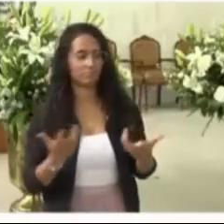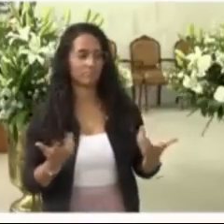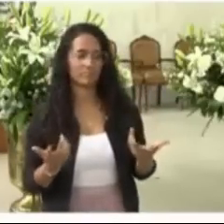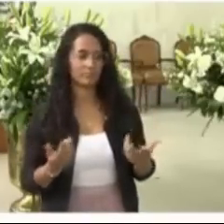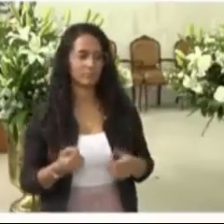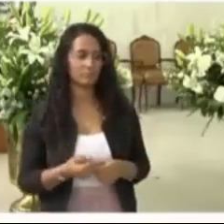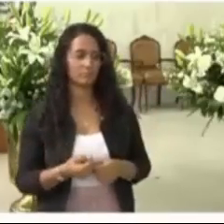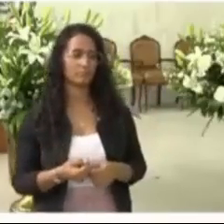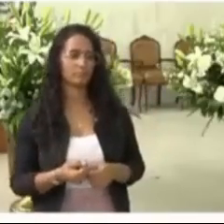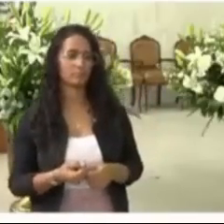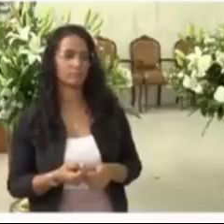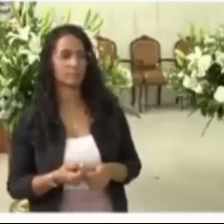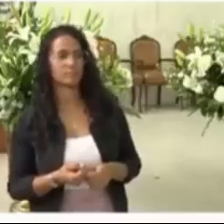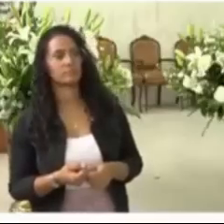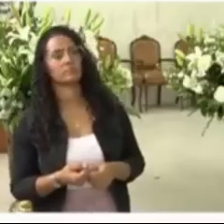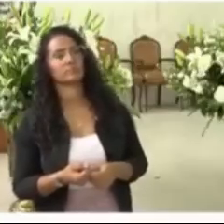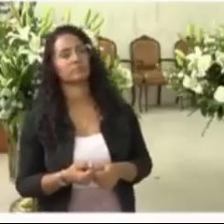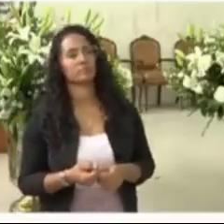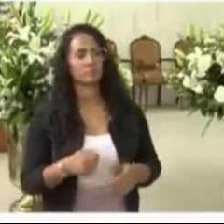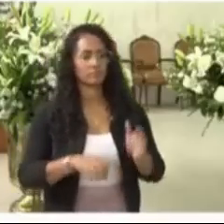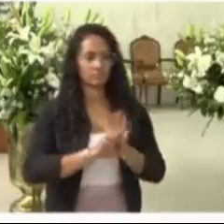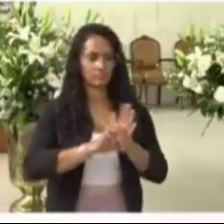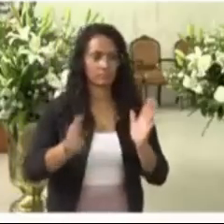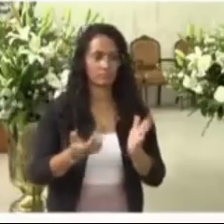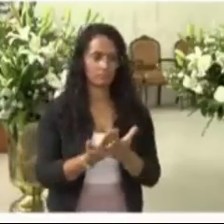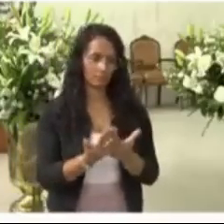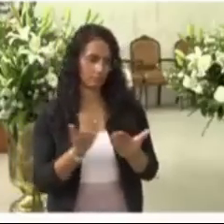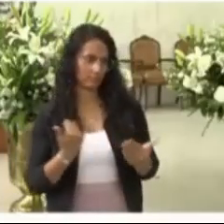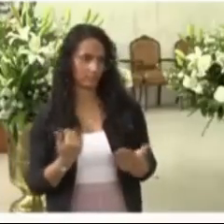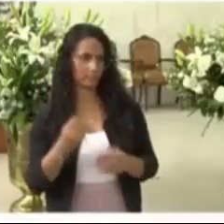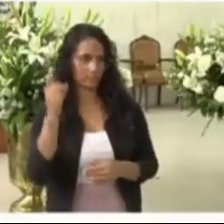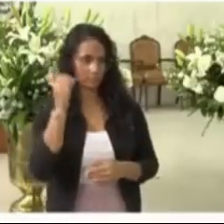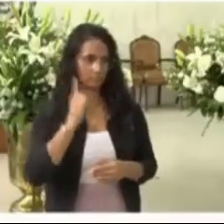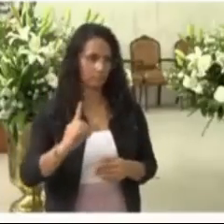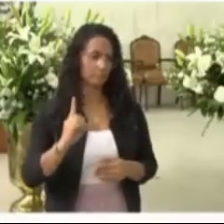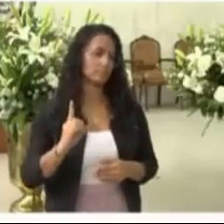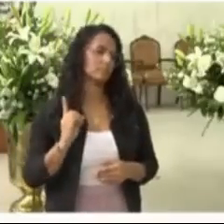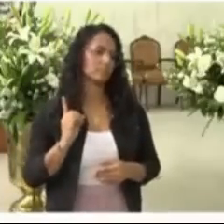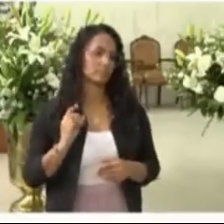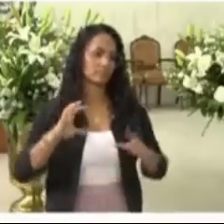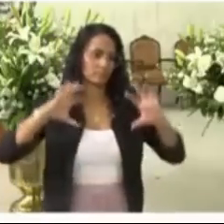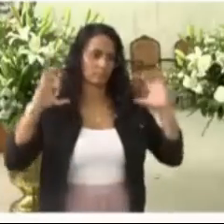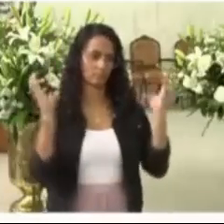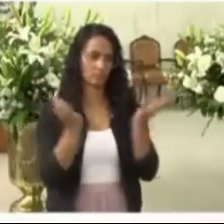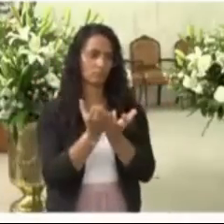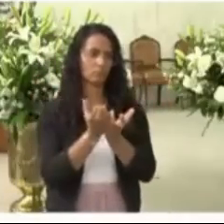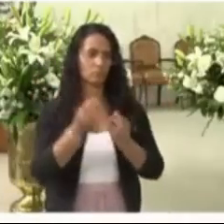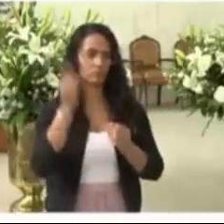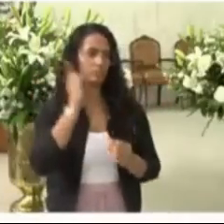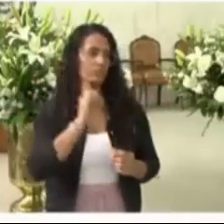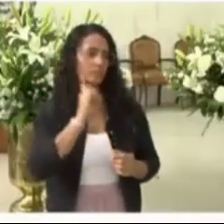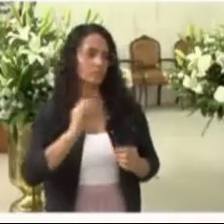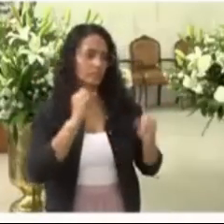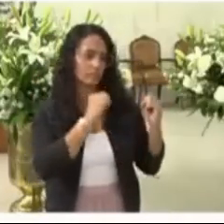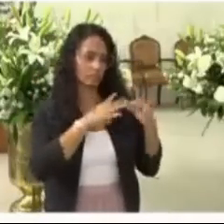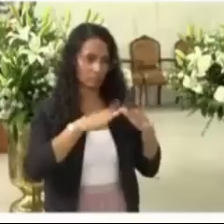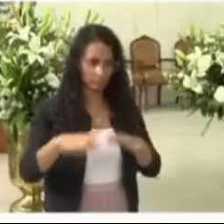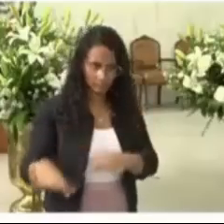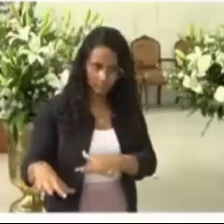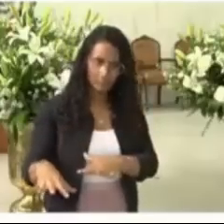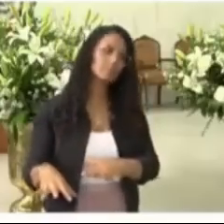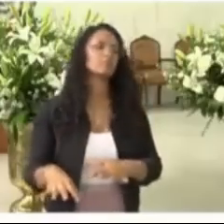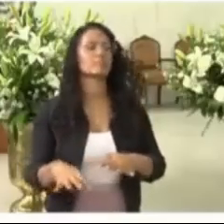Con motivo del Congreso General de la Vanguardia Femenil, que el domingo pasado el Señor nos permitió terminar y en el cual